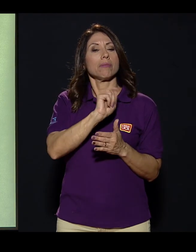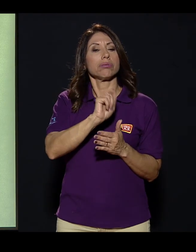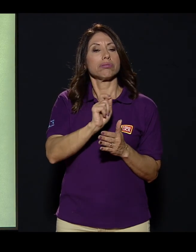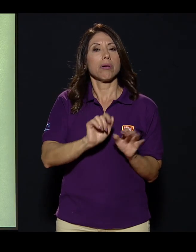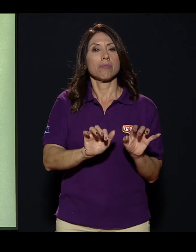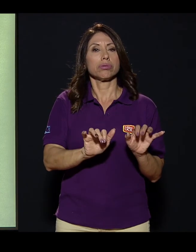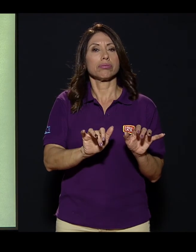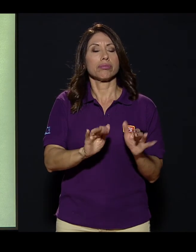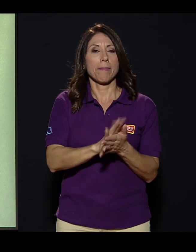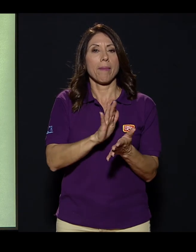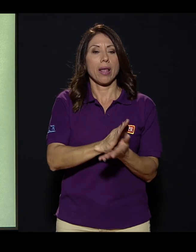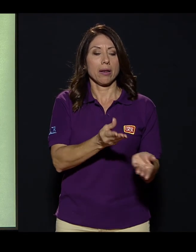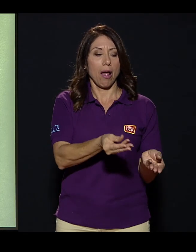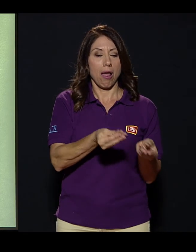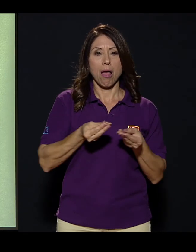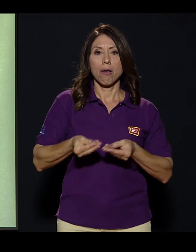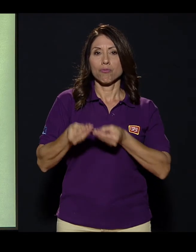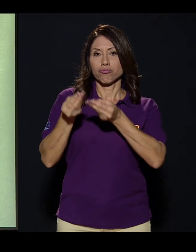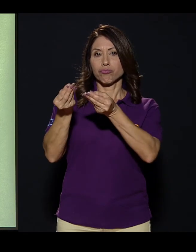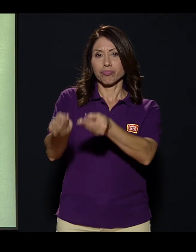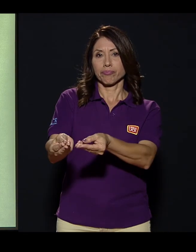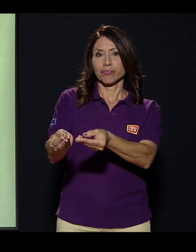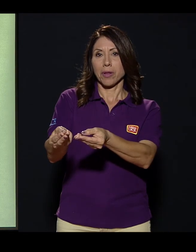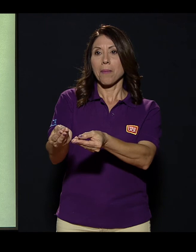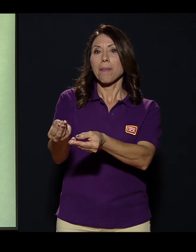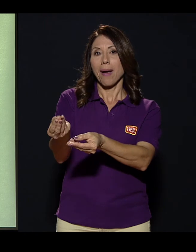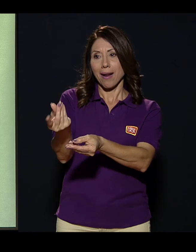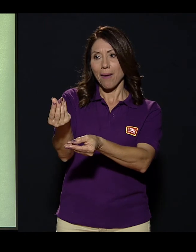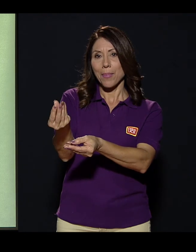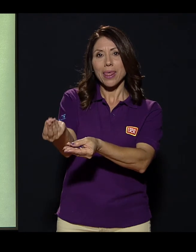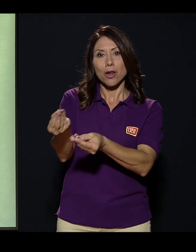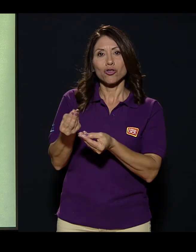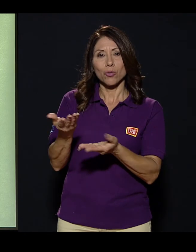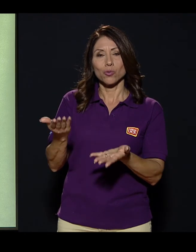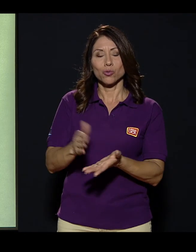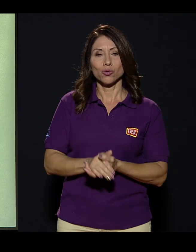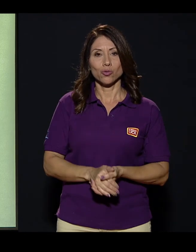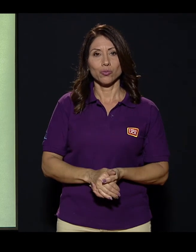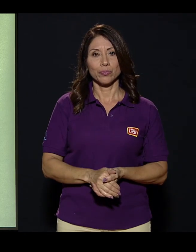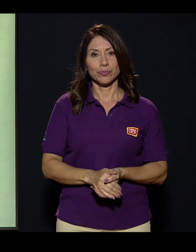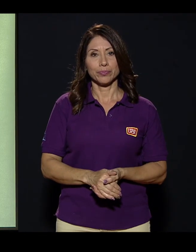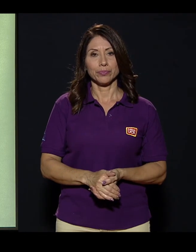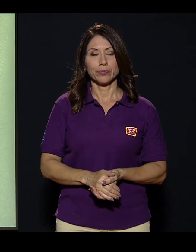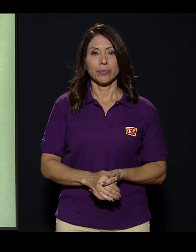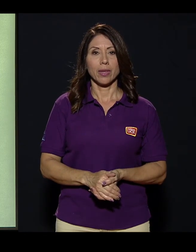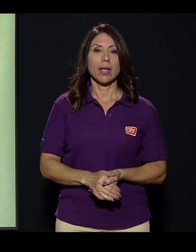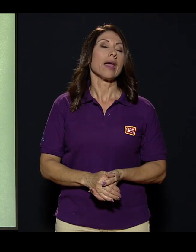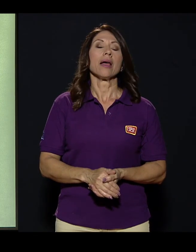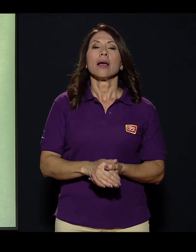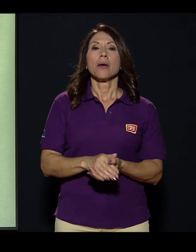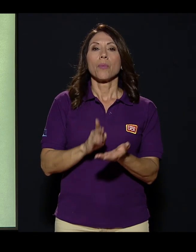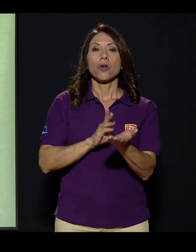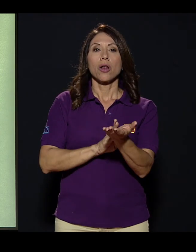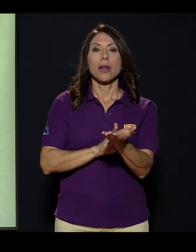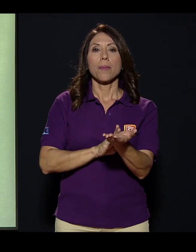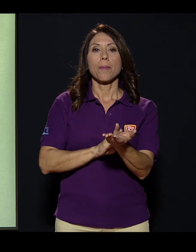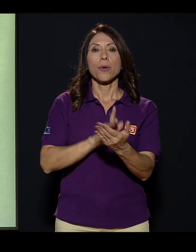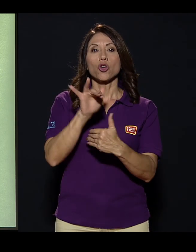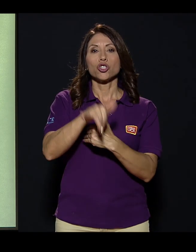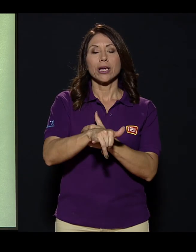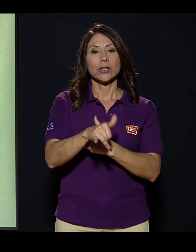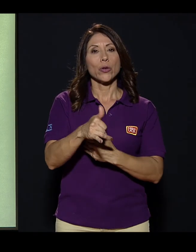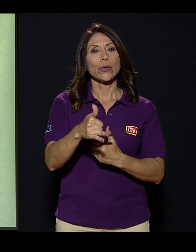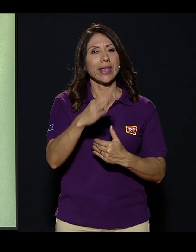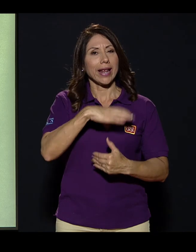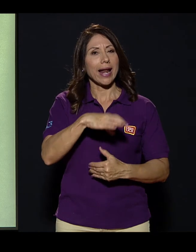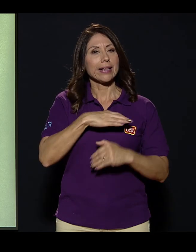Bueno, el proyecto tiene características básicas. Hay que tener un presupuesto, una idea, objetivos claros, pero